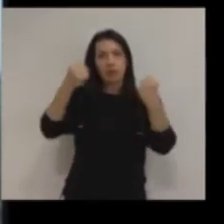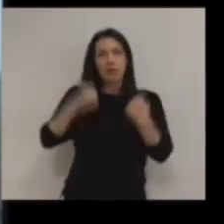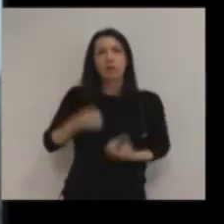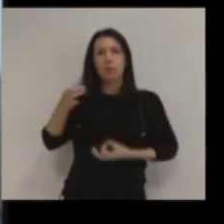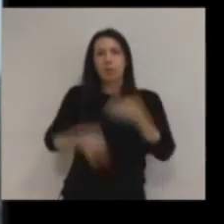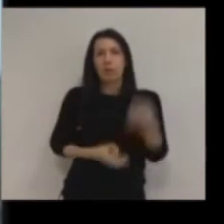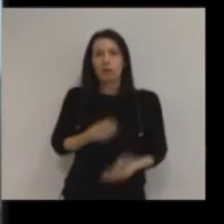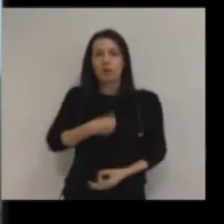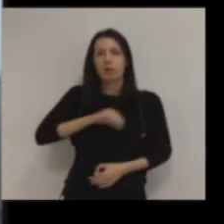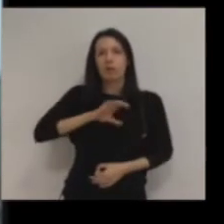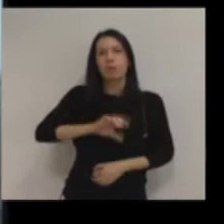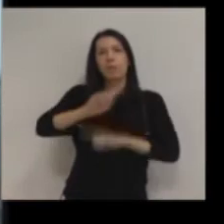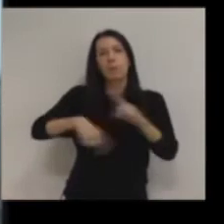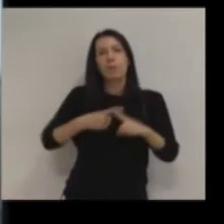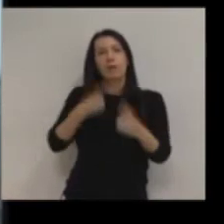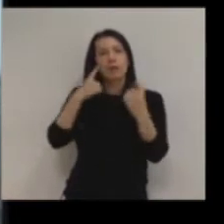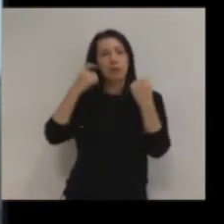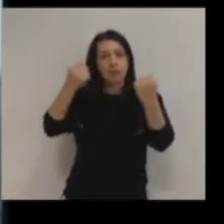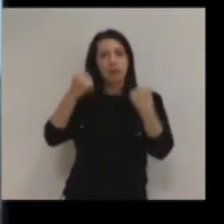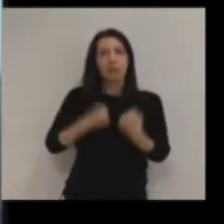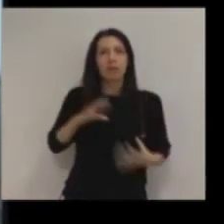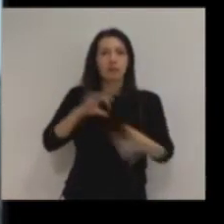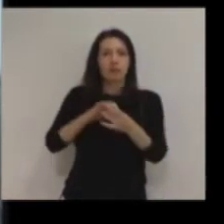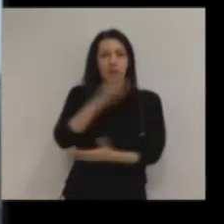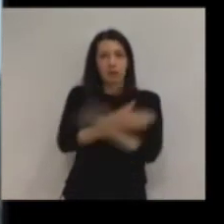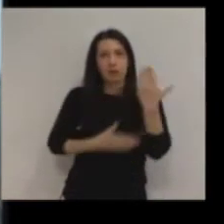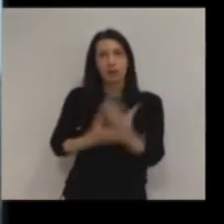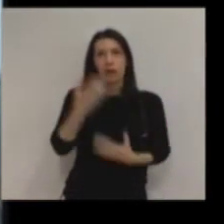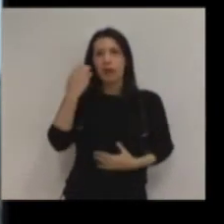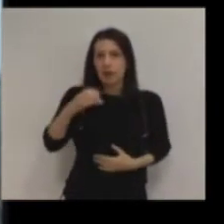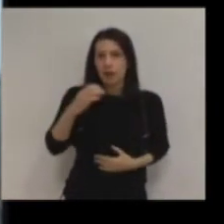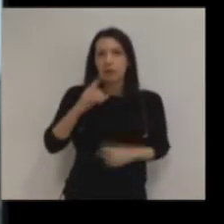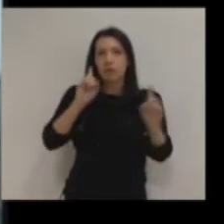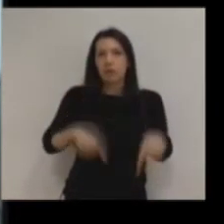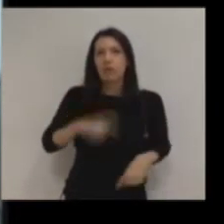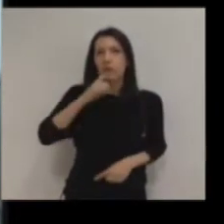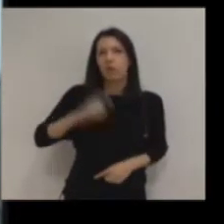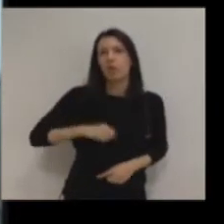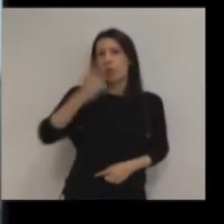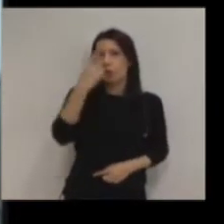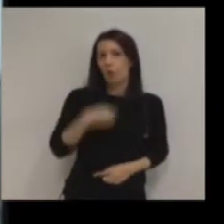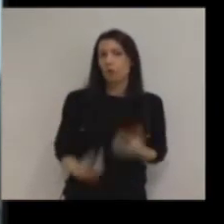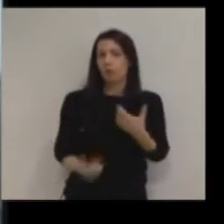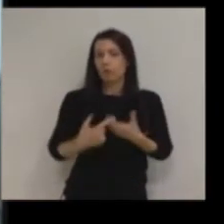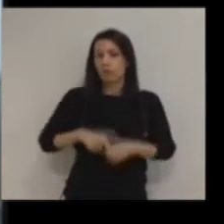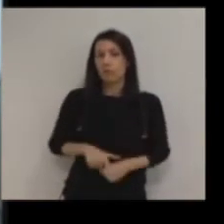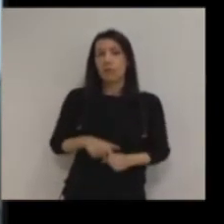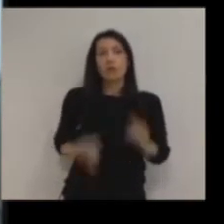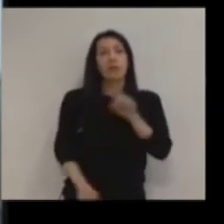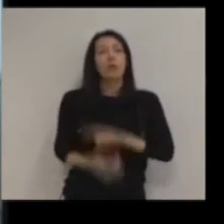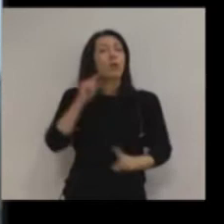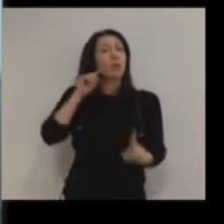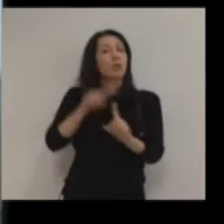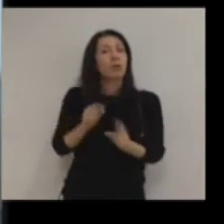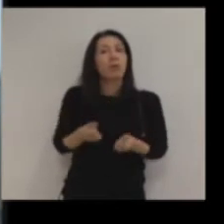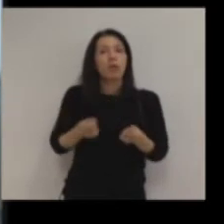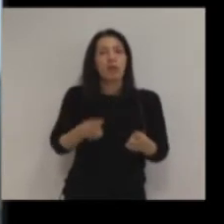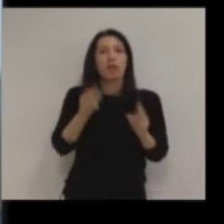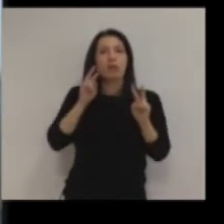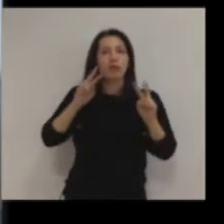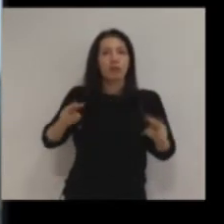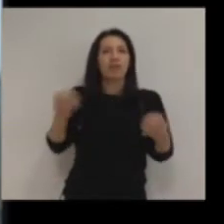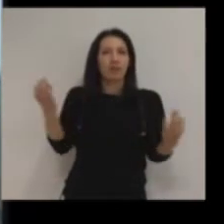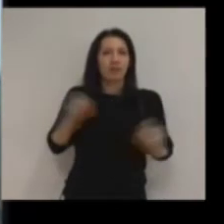en materia de discapacidad, y al CERMI, a la Fundación 11, nace precisamente con el fin de visibilizar el fenómeno